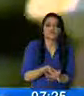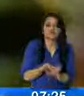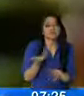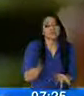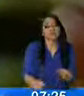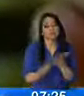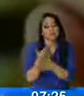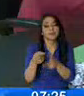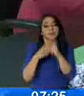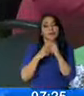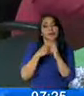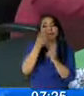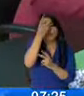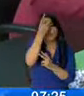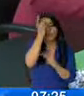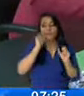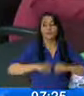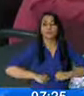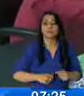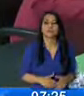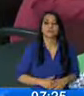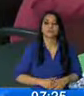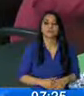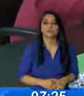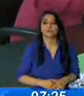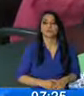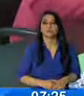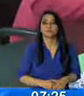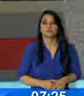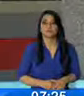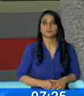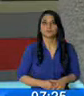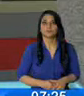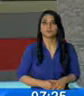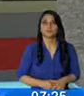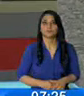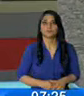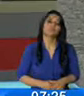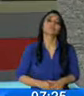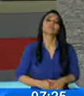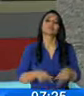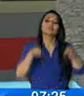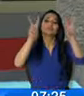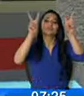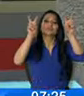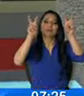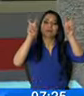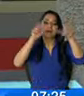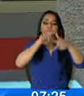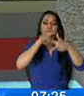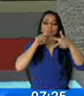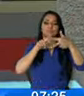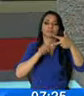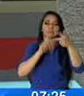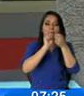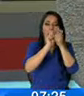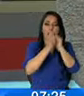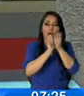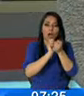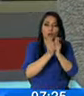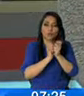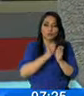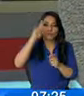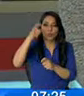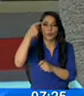una nueva deuda informó Alison Corral Y en este mismo tema de las tres medidas de ajuste anunciadas por el